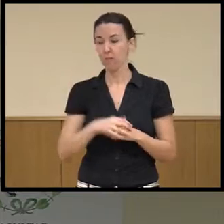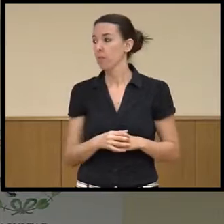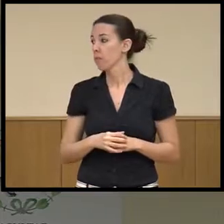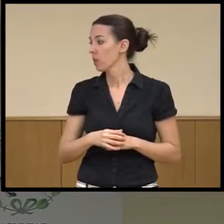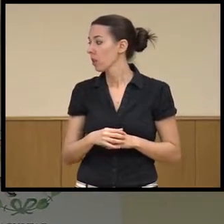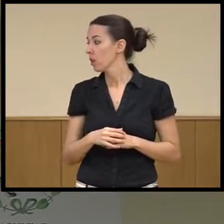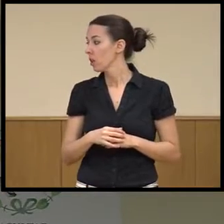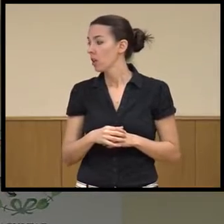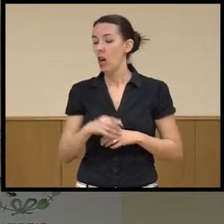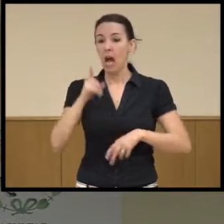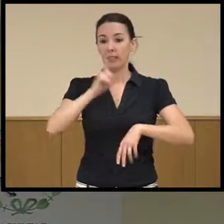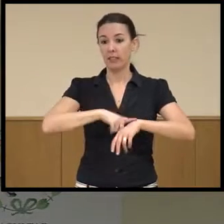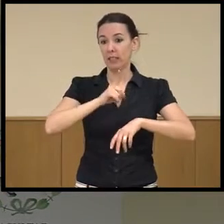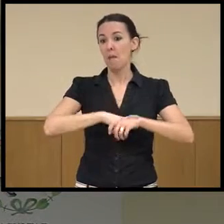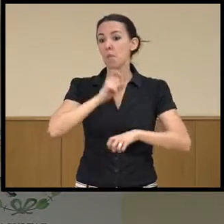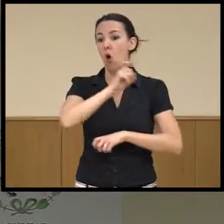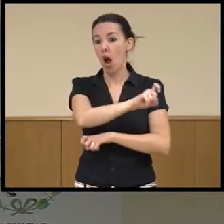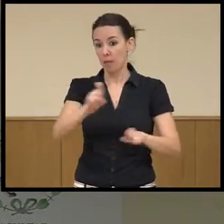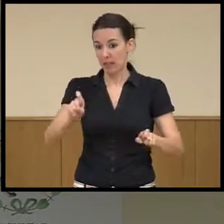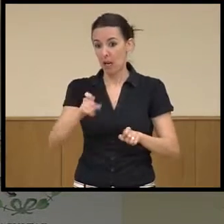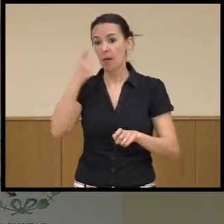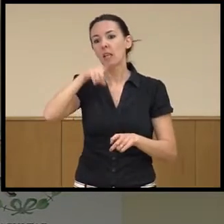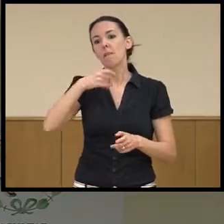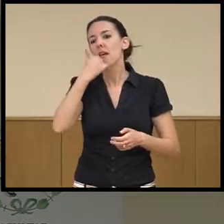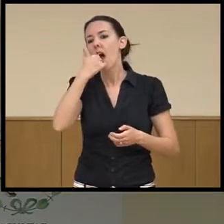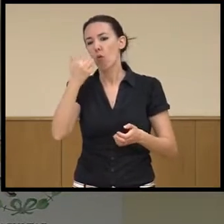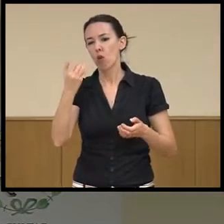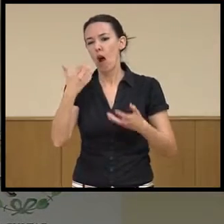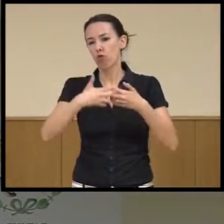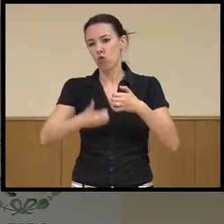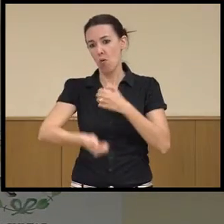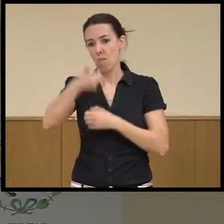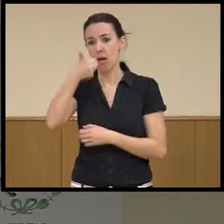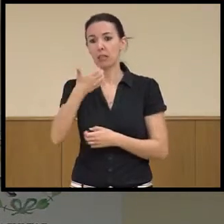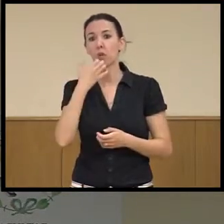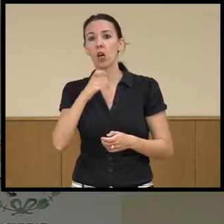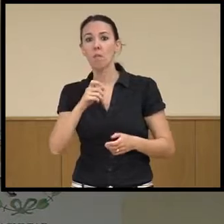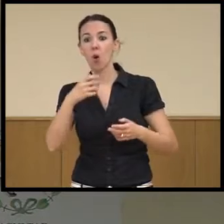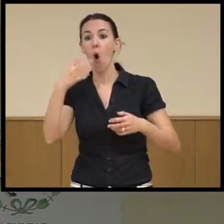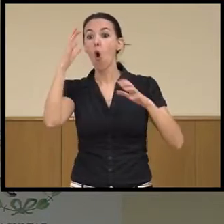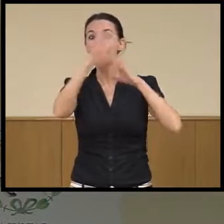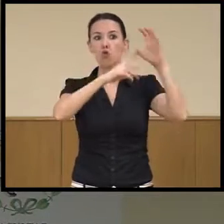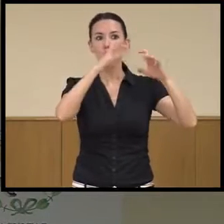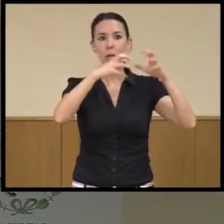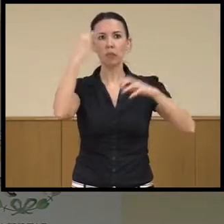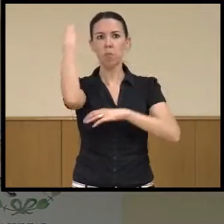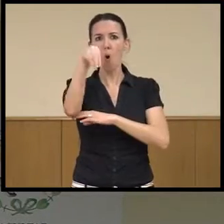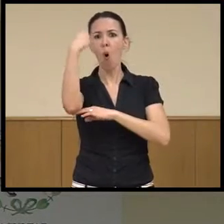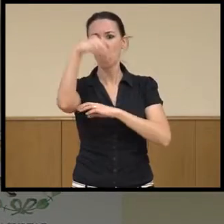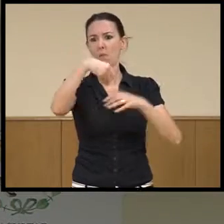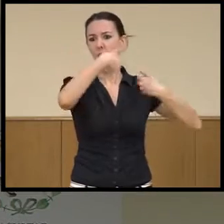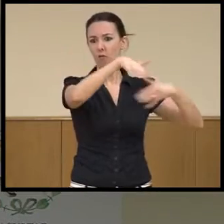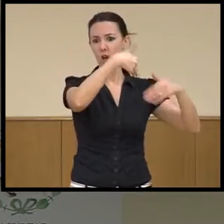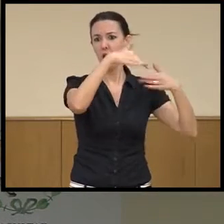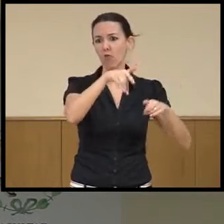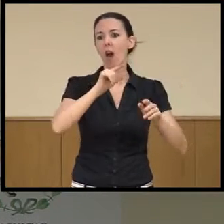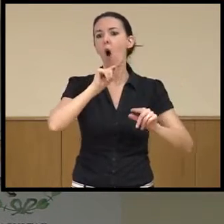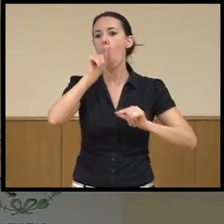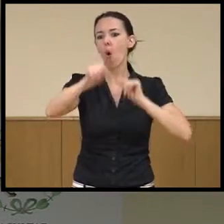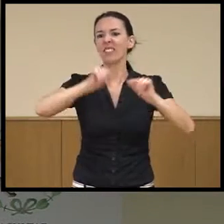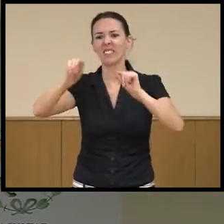la medida del tiempo y añadía alguna función más. Espantar nubes y hasta plagas de langosta que ponían en peligro las cosechas, por